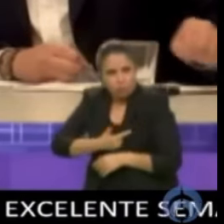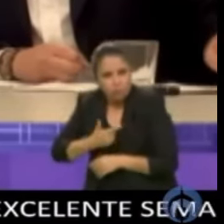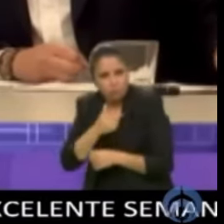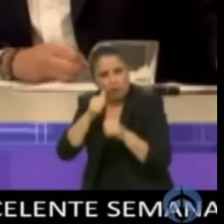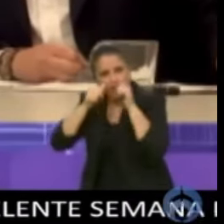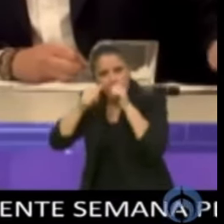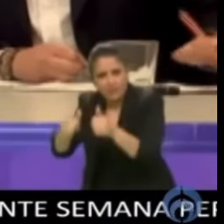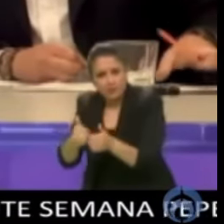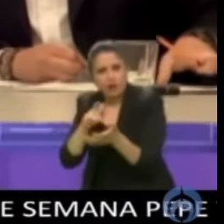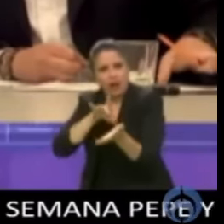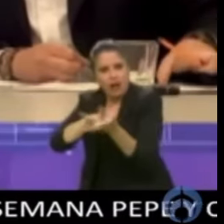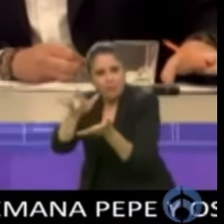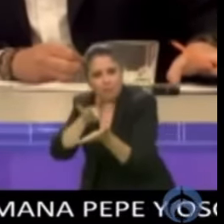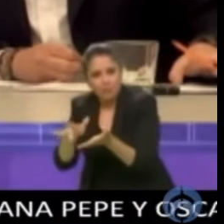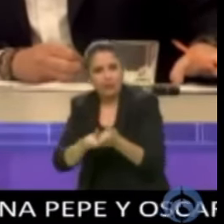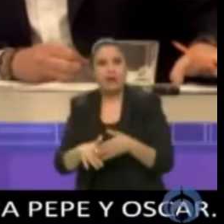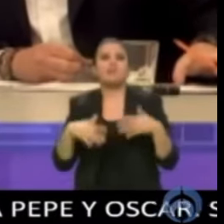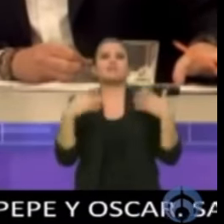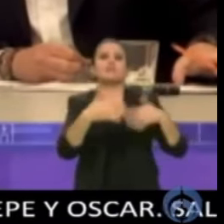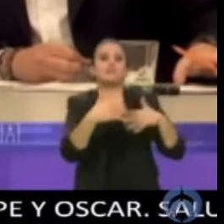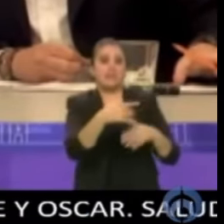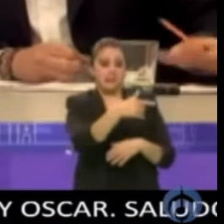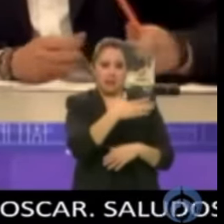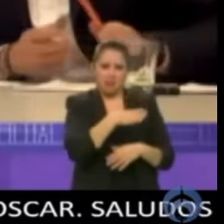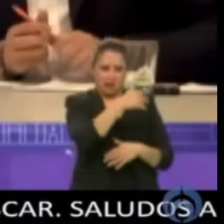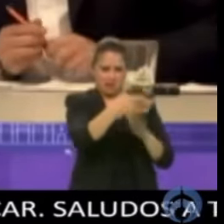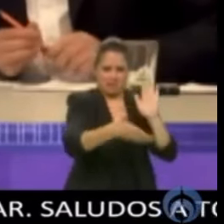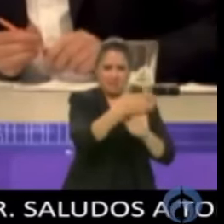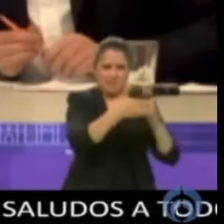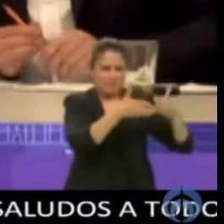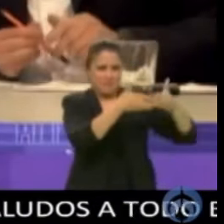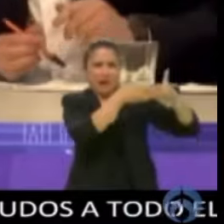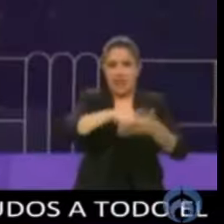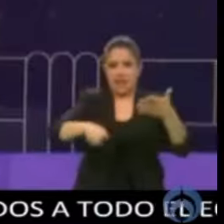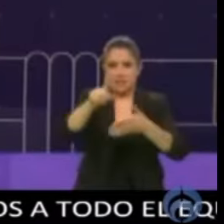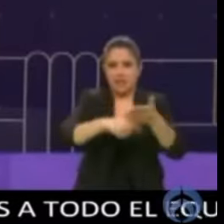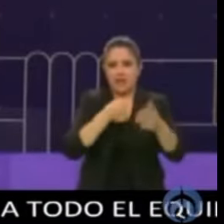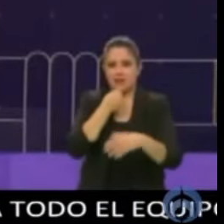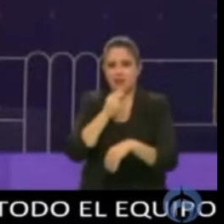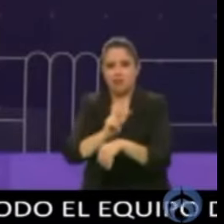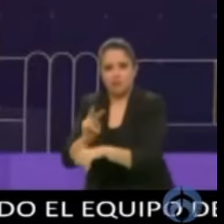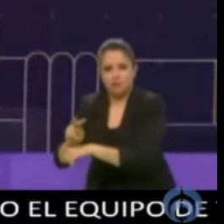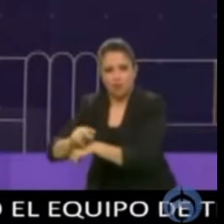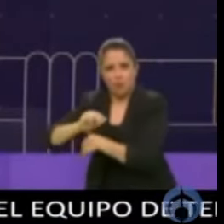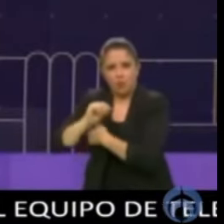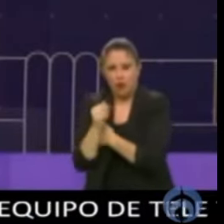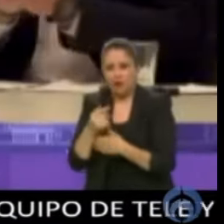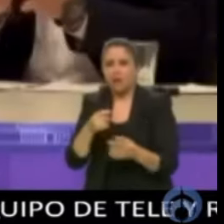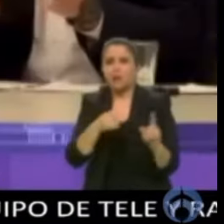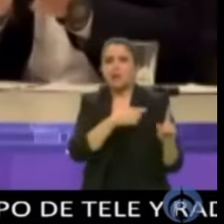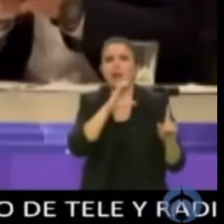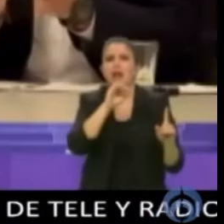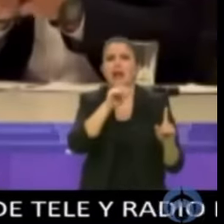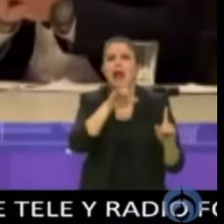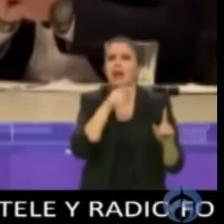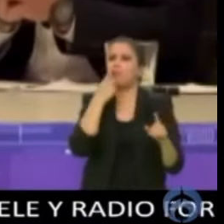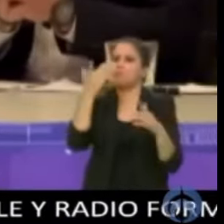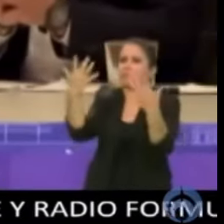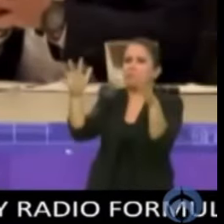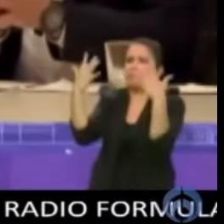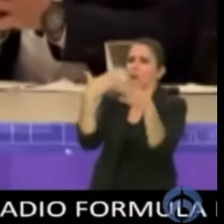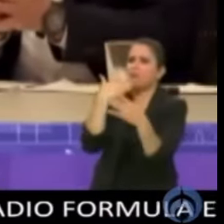ellos pudieran presumir de nada, son muy caraduras, la verdad. Entonces yo creo que muy bien, Clara Brugada,